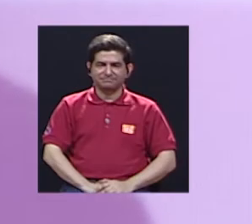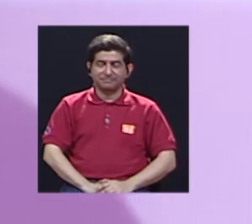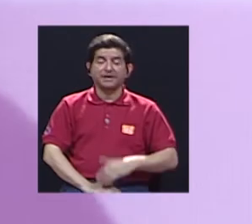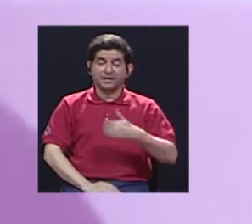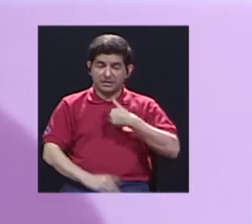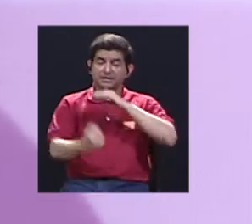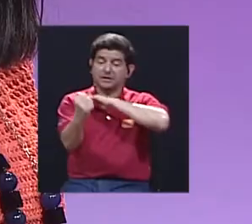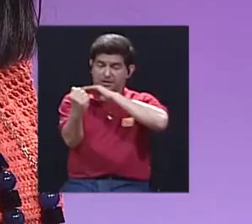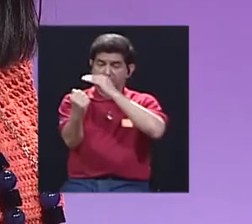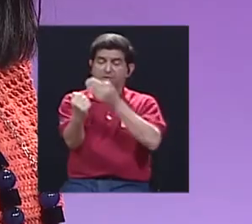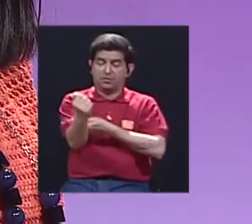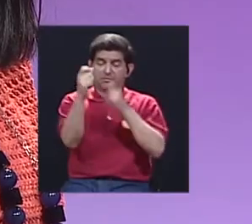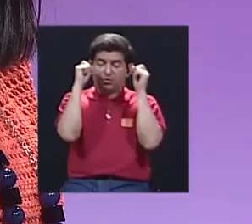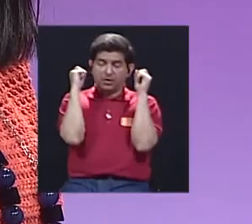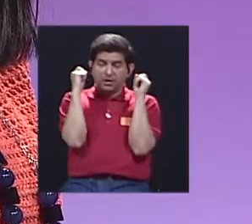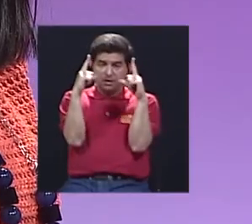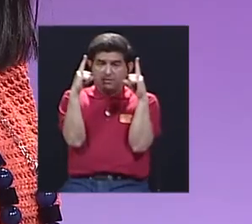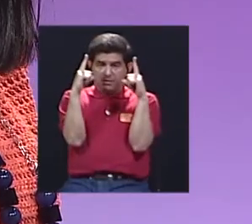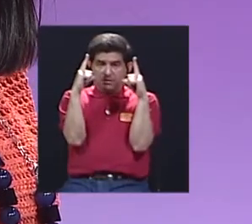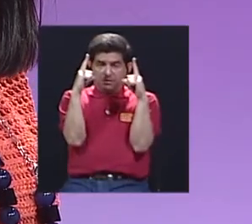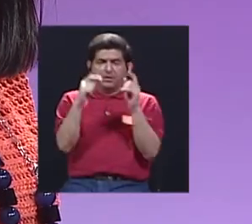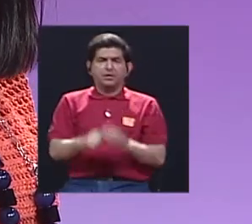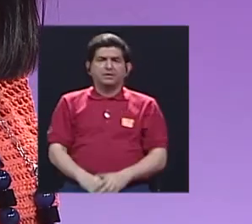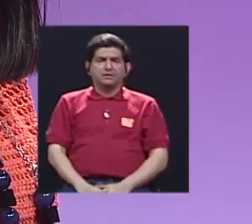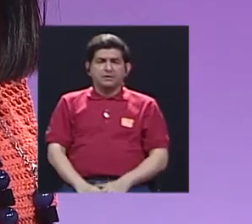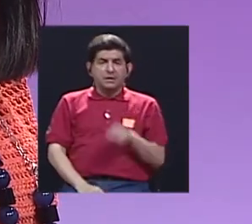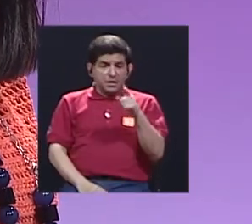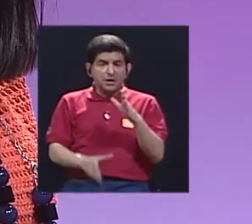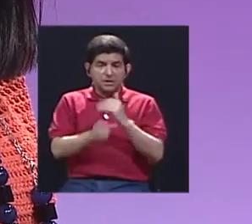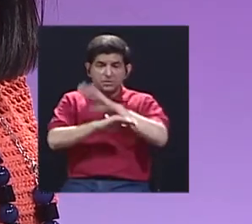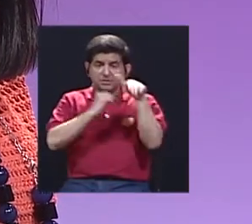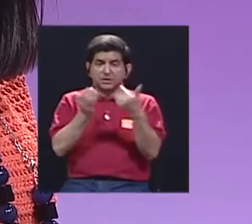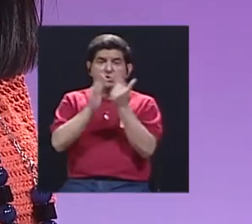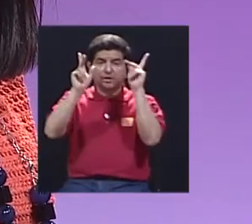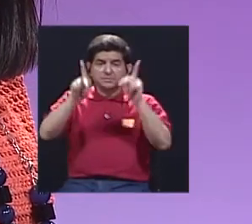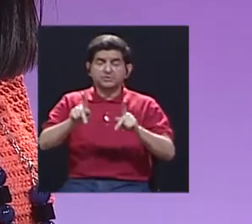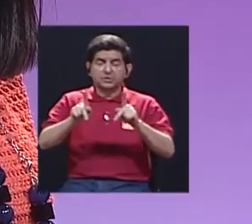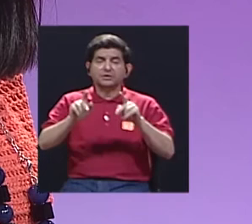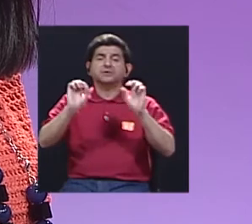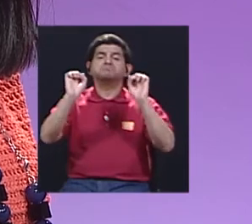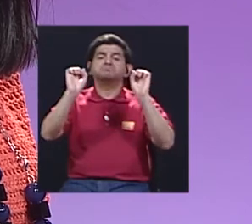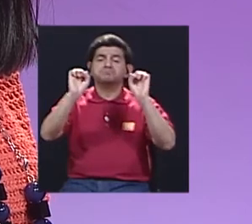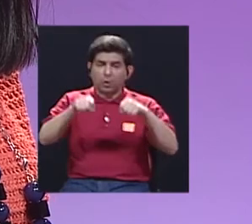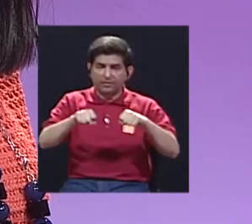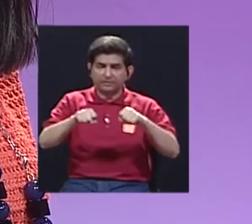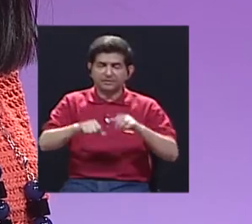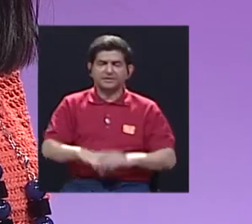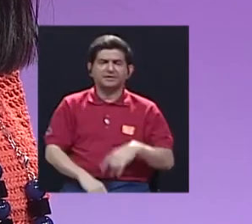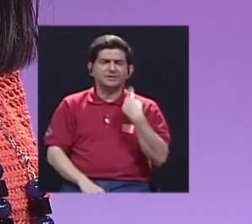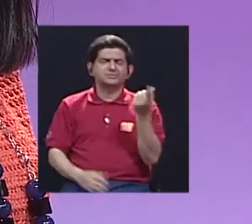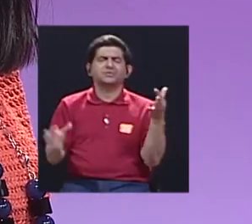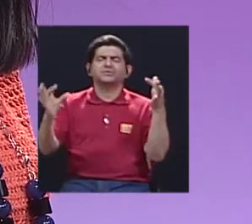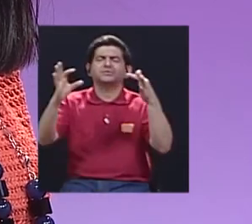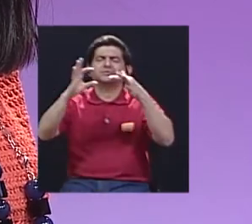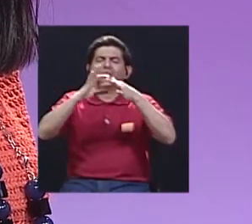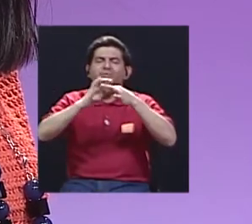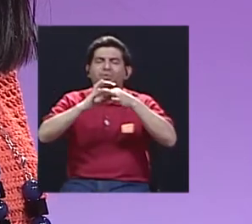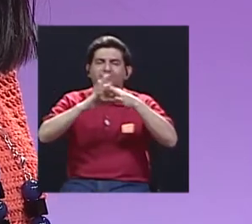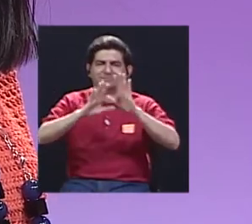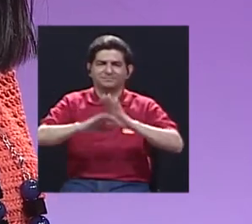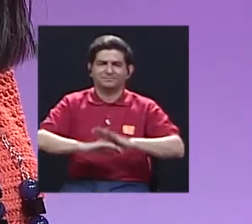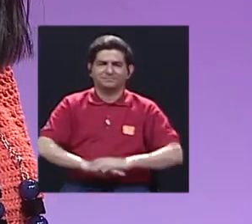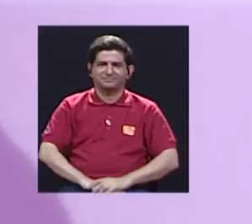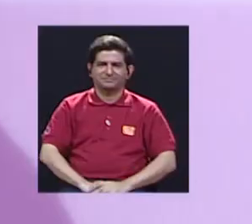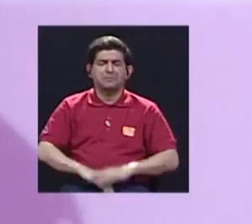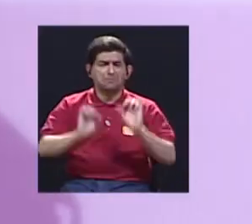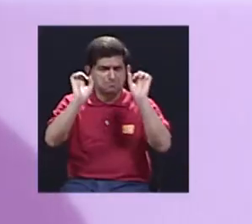un poder increíble. Y eso lo puede hacer todo el mundo. Uh-huh. O sea, es simplemente conectarse. Claro.